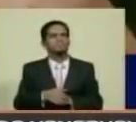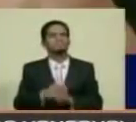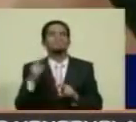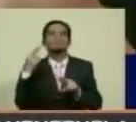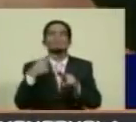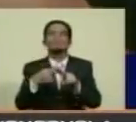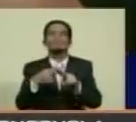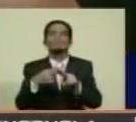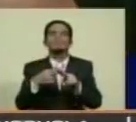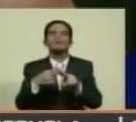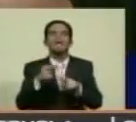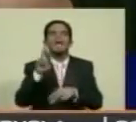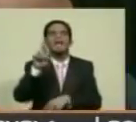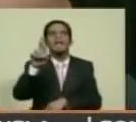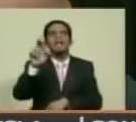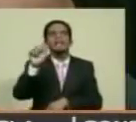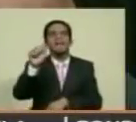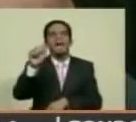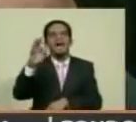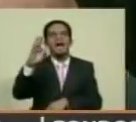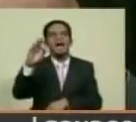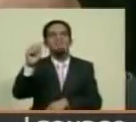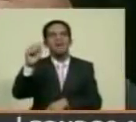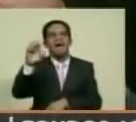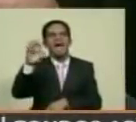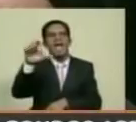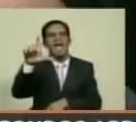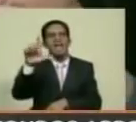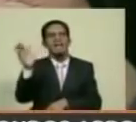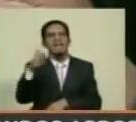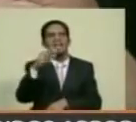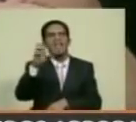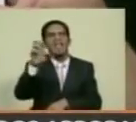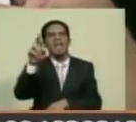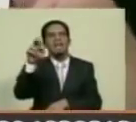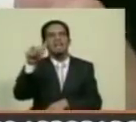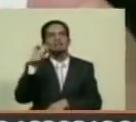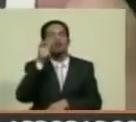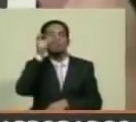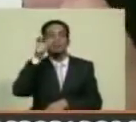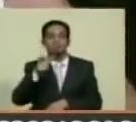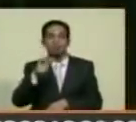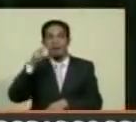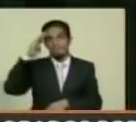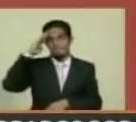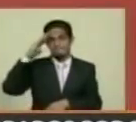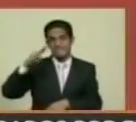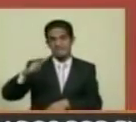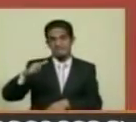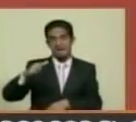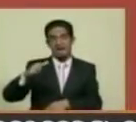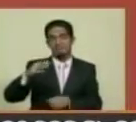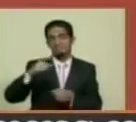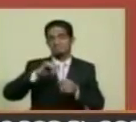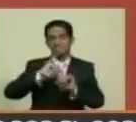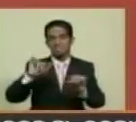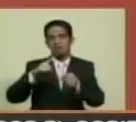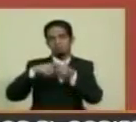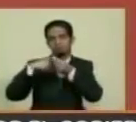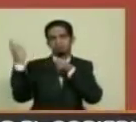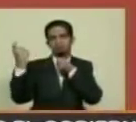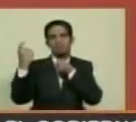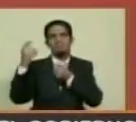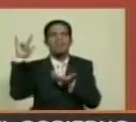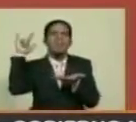Cuello, teniente coronel retirado de la aviación